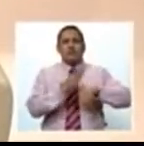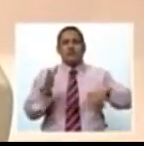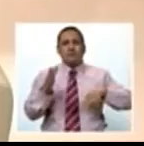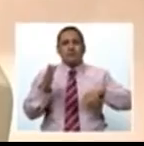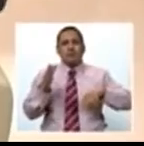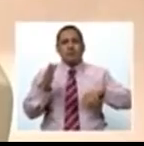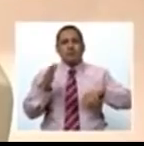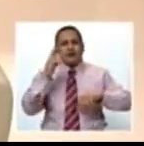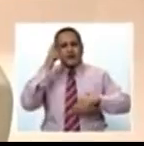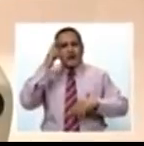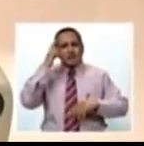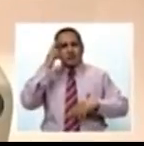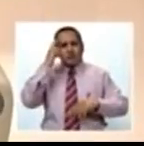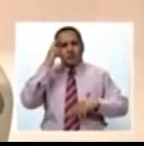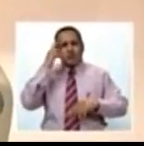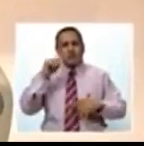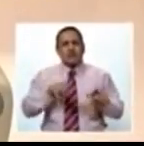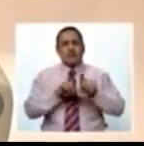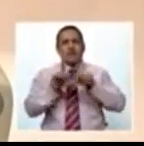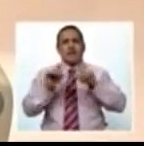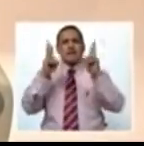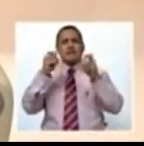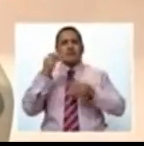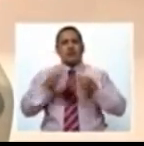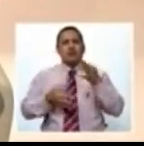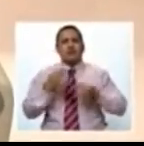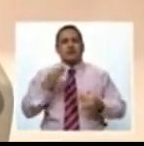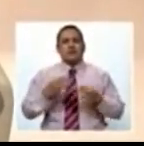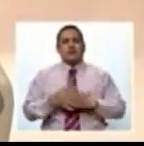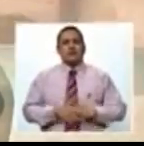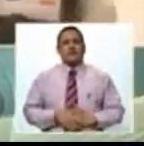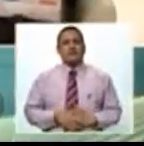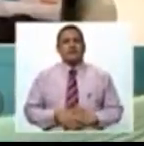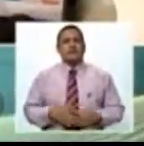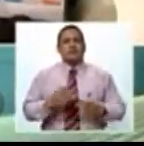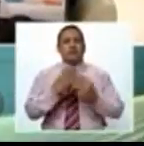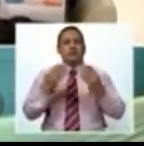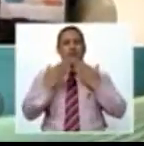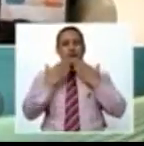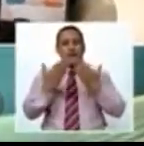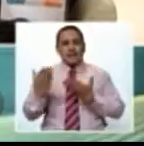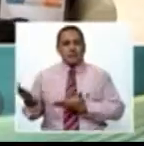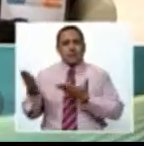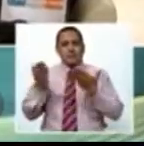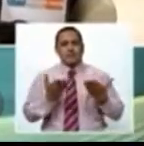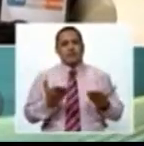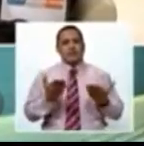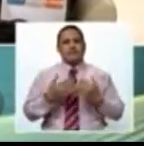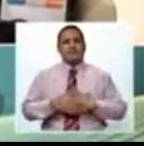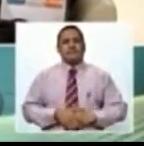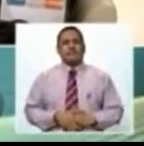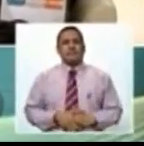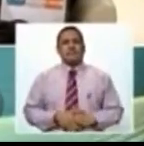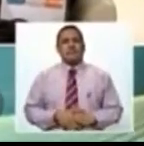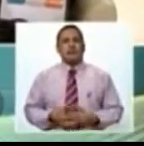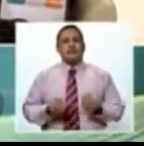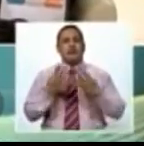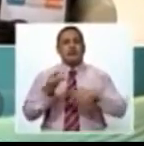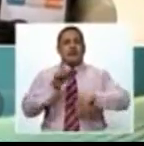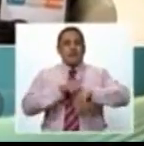plazo razonable en términos jurídicos. A ver. Muy agradecido por la invitación. El